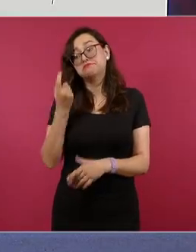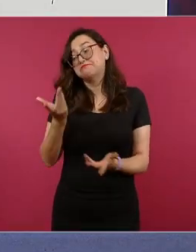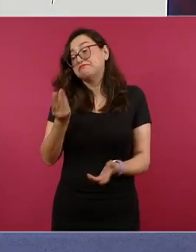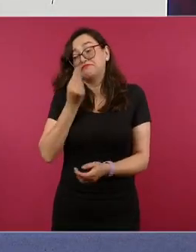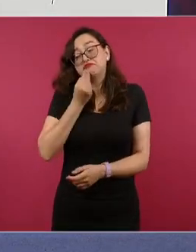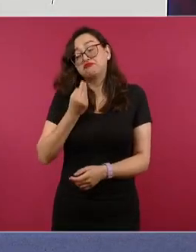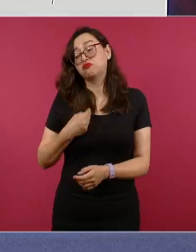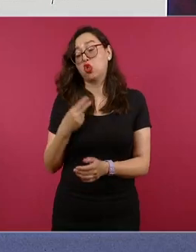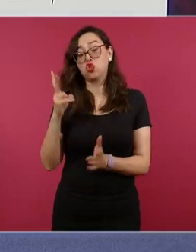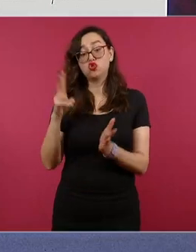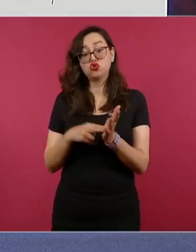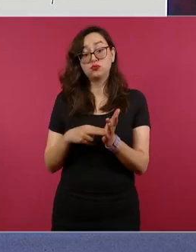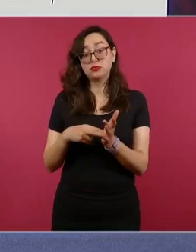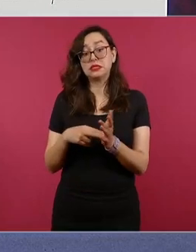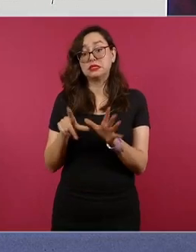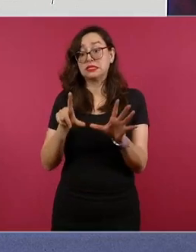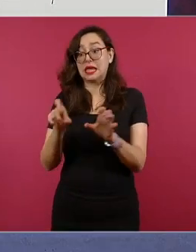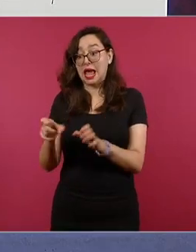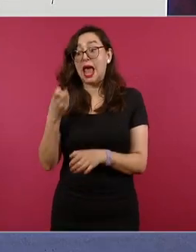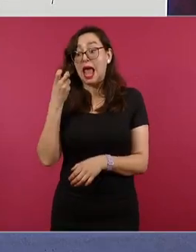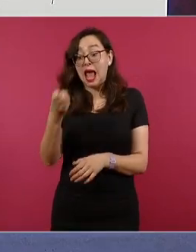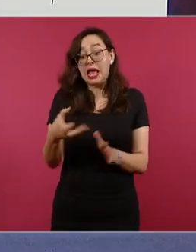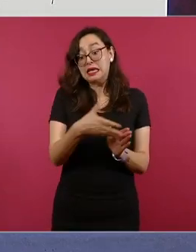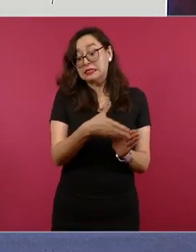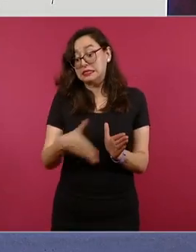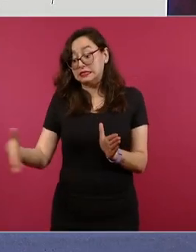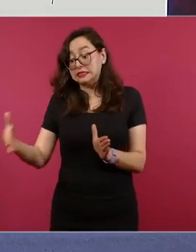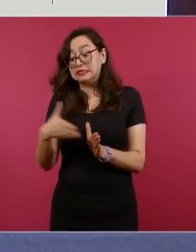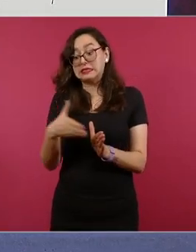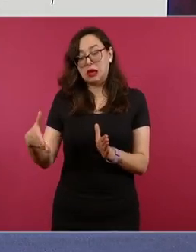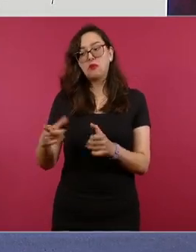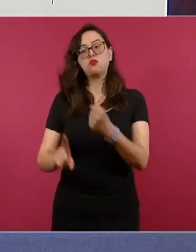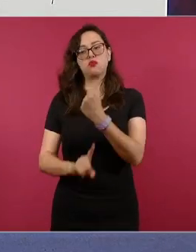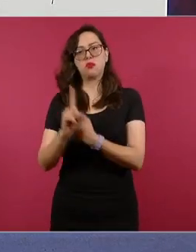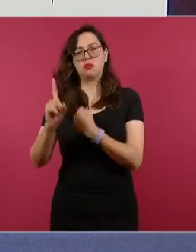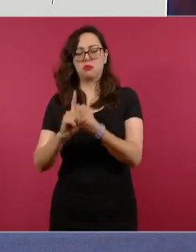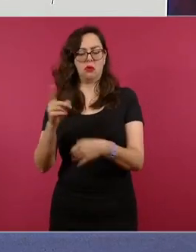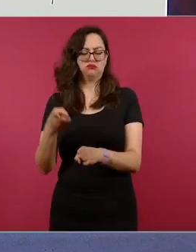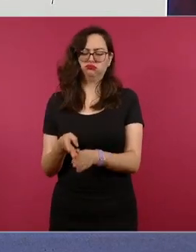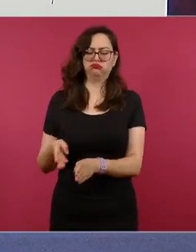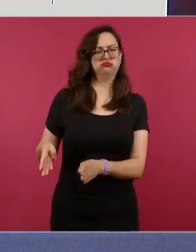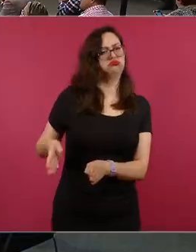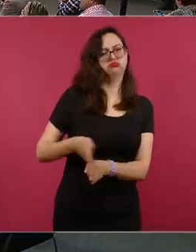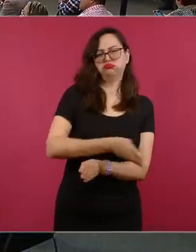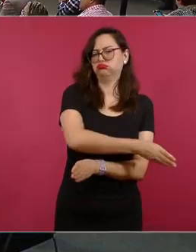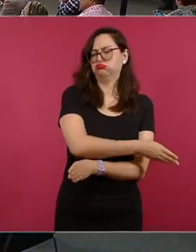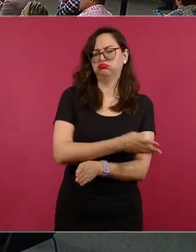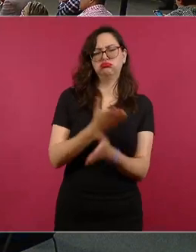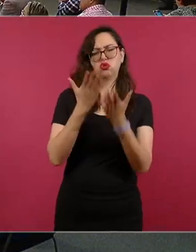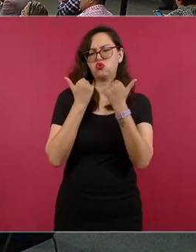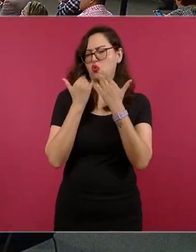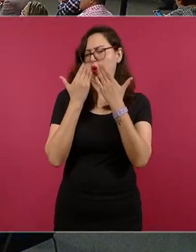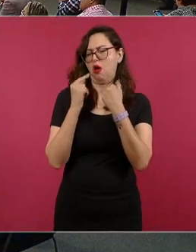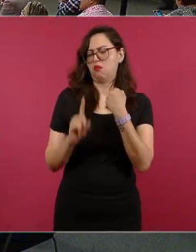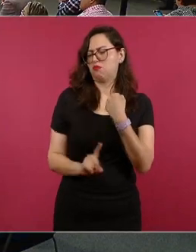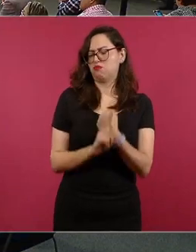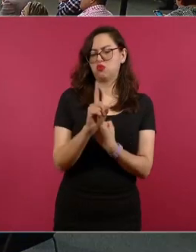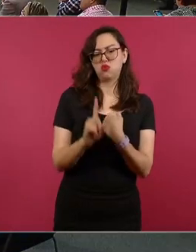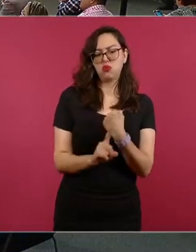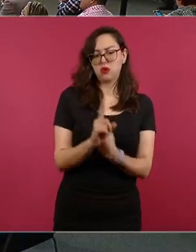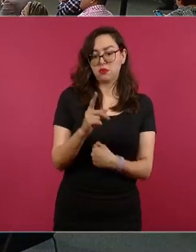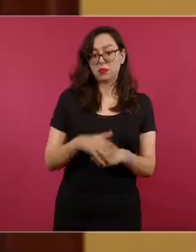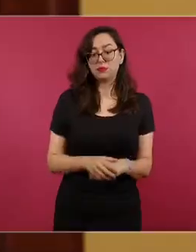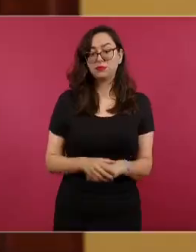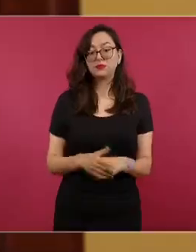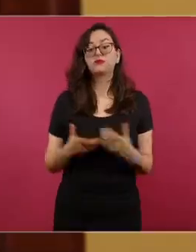son los que realmente viven la problemática mayor, son los trabajadores, hoy son